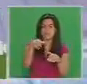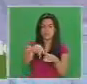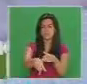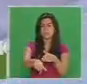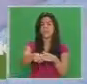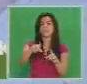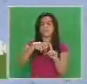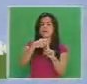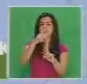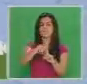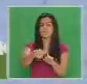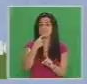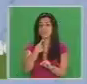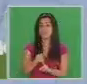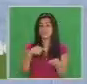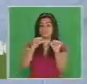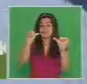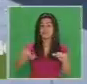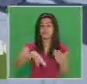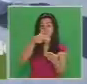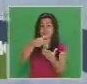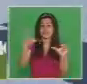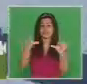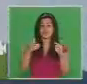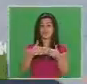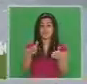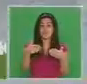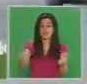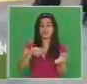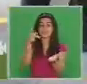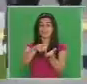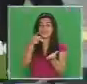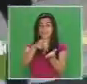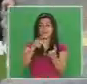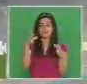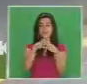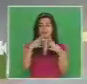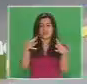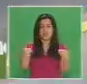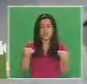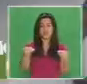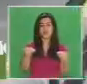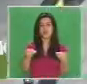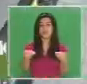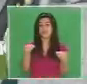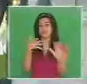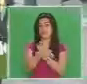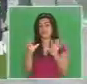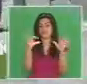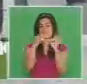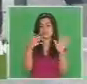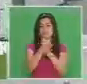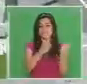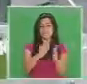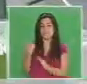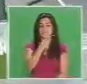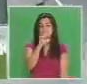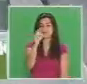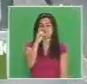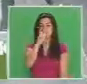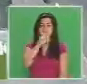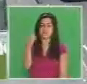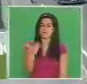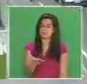tú me decías, que el Sistema Nacional de Medios Públicos se siga sumando al embellecimiento de nuestra ciudad en el plan, en el marco de este plan bicentenario? Mira,